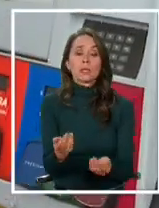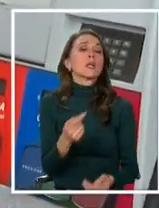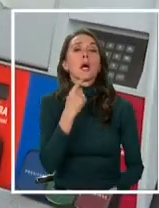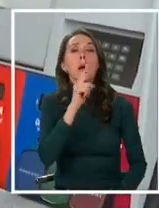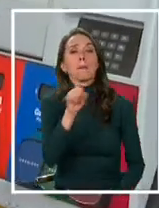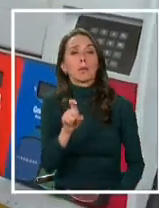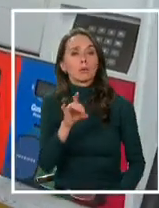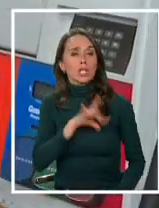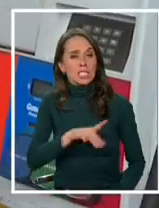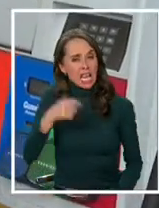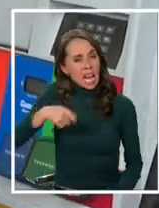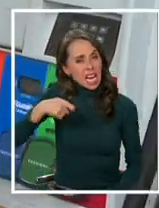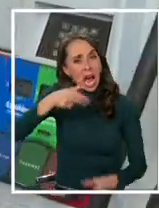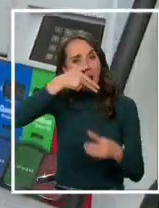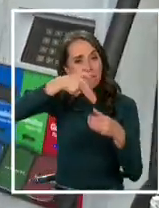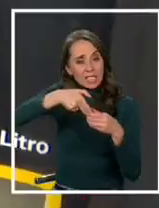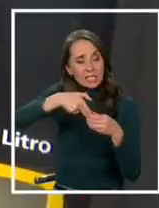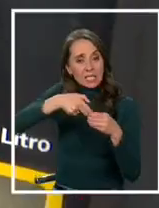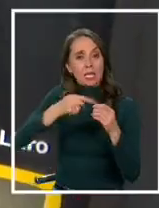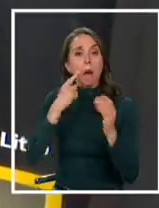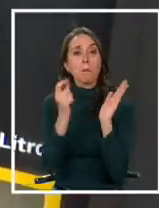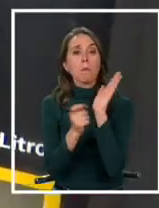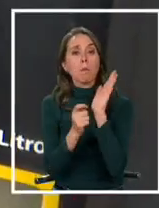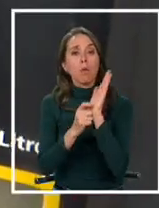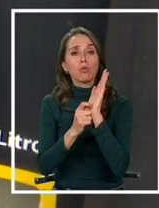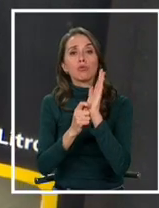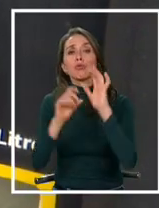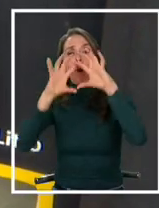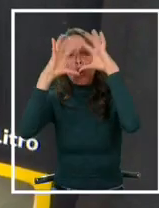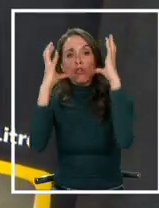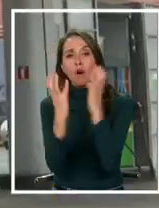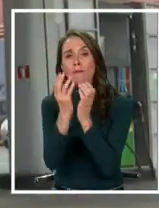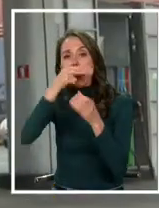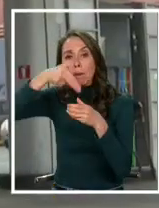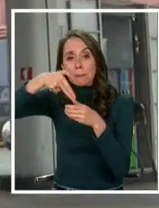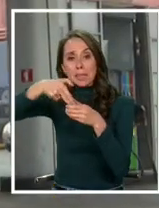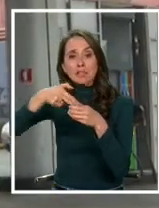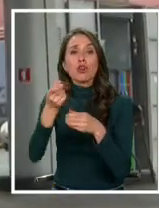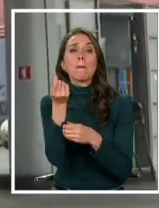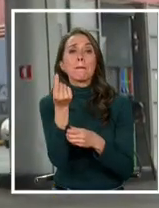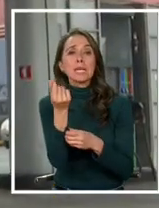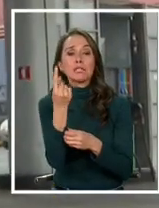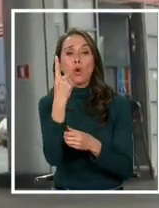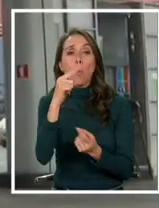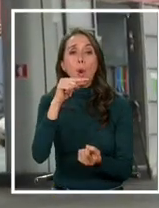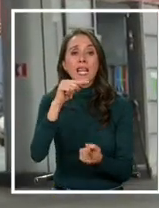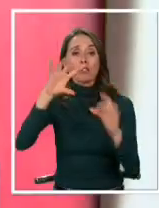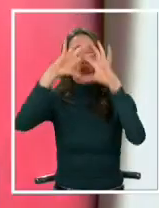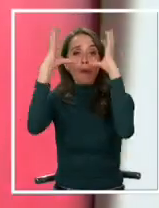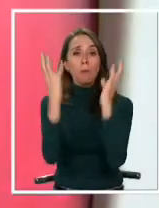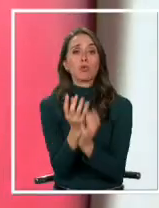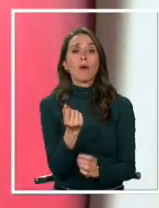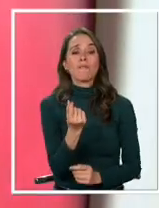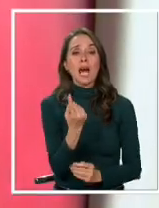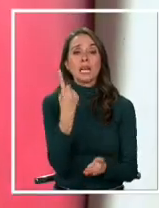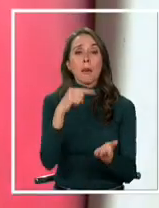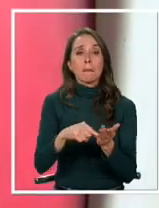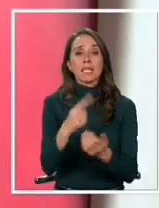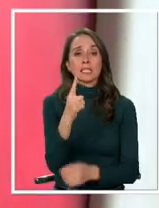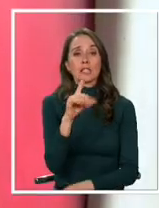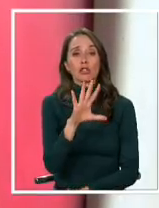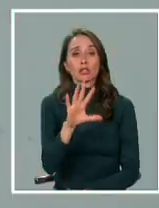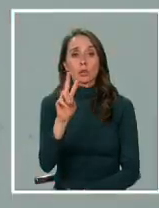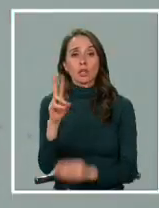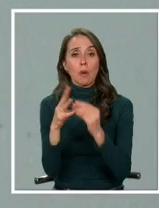tan cara la bencina en nuestro país según el ranking del global petrol price el litro promedio de gasolina en el mundo cuesta